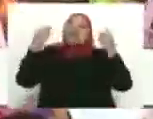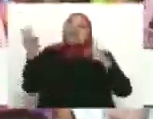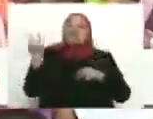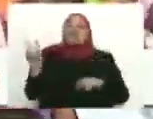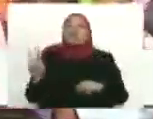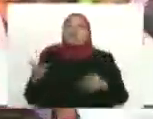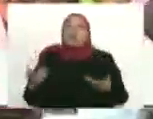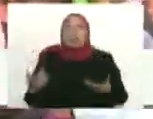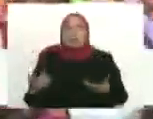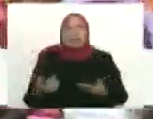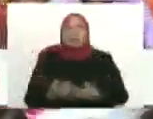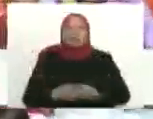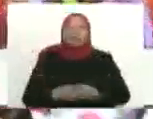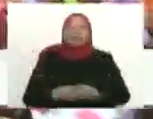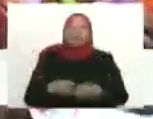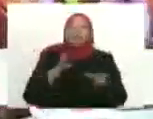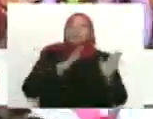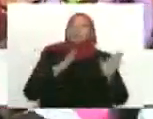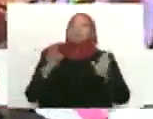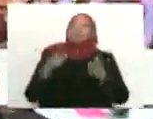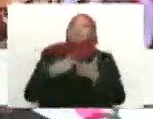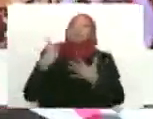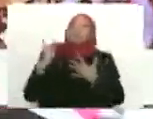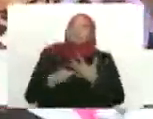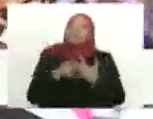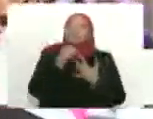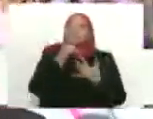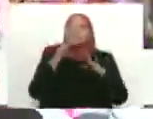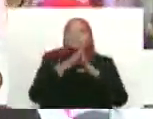venezolano. Planificaron todo,